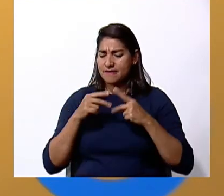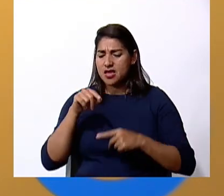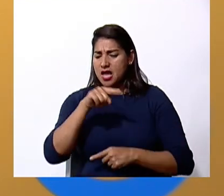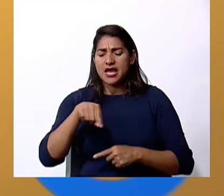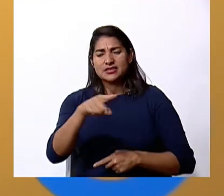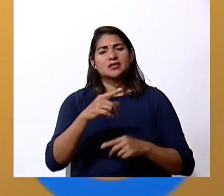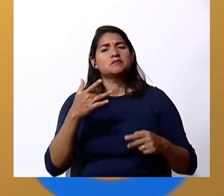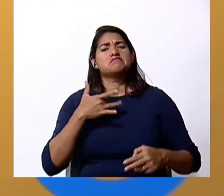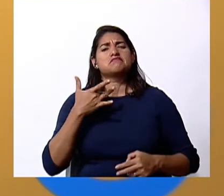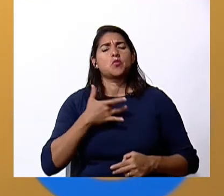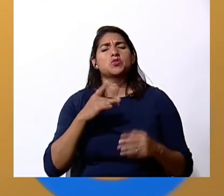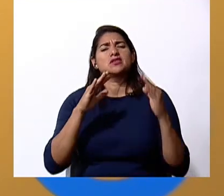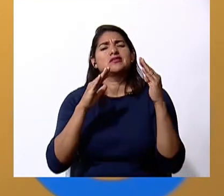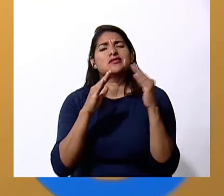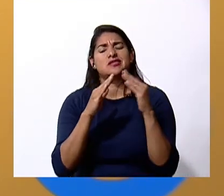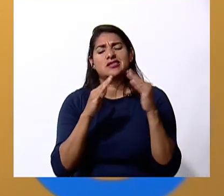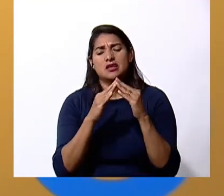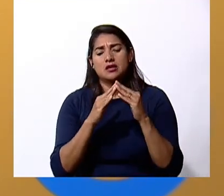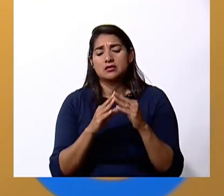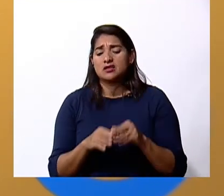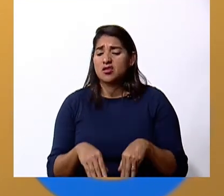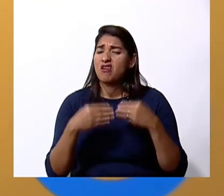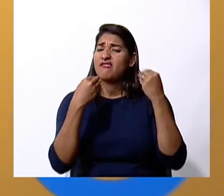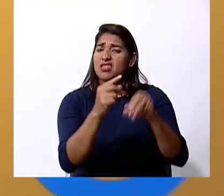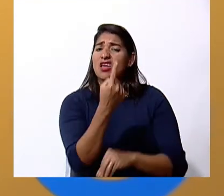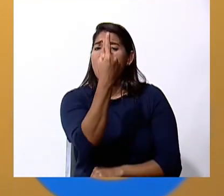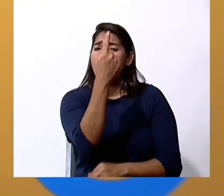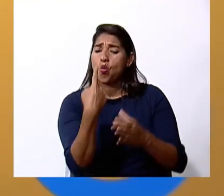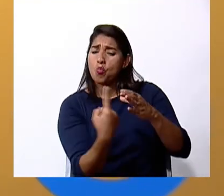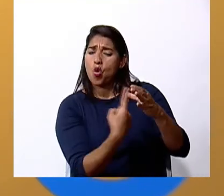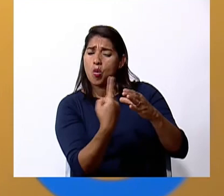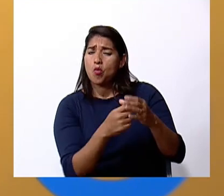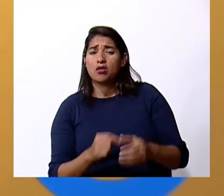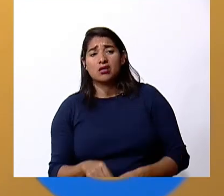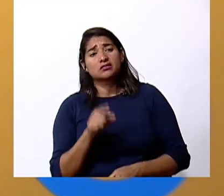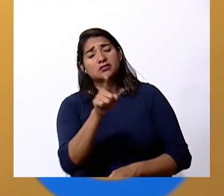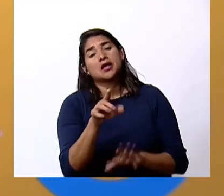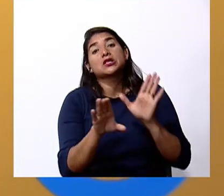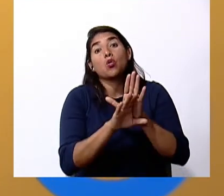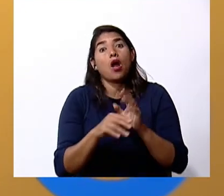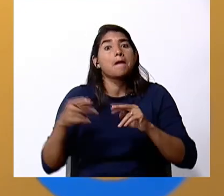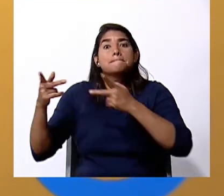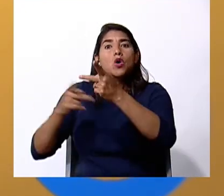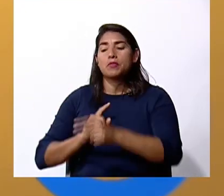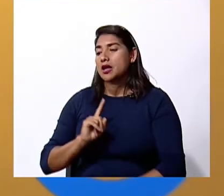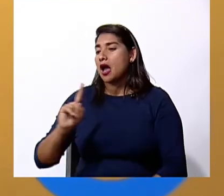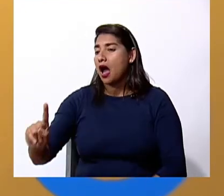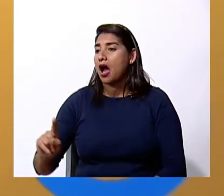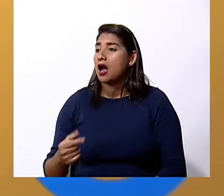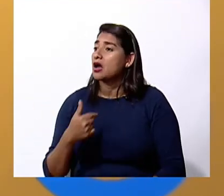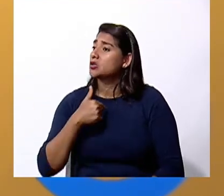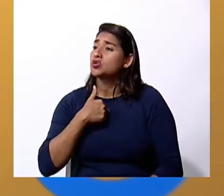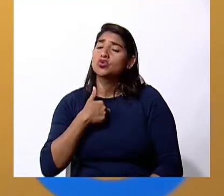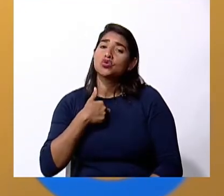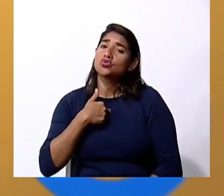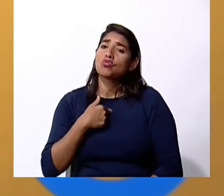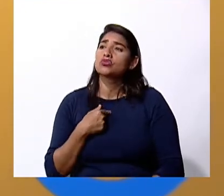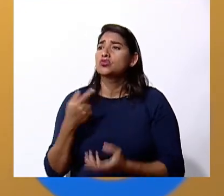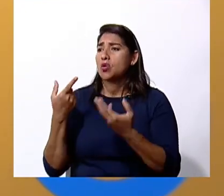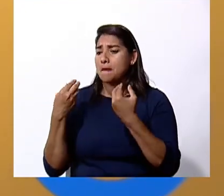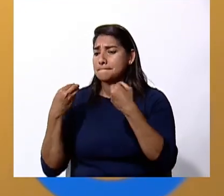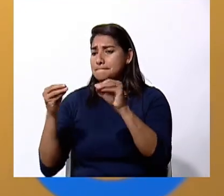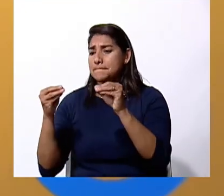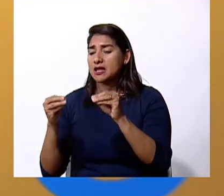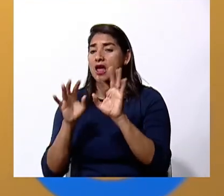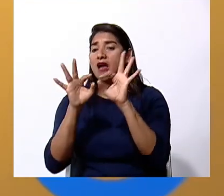se sentían? Que solo le podían vender a una persona. Es como que vos llegues a la pulpería y le digas, no, solo le podemos